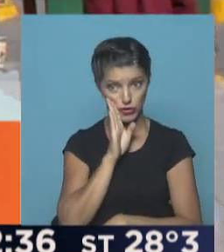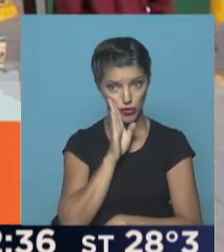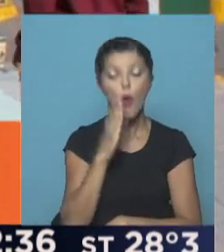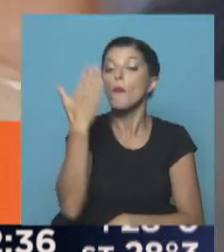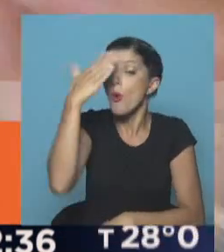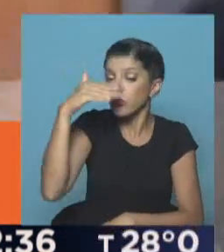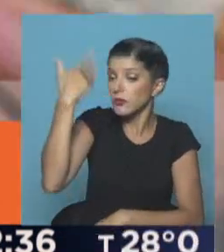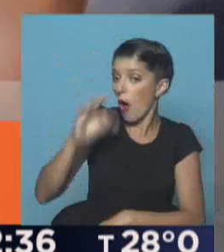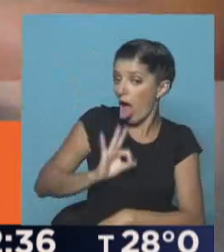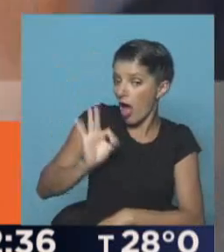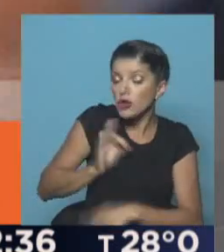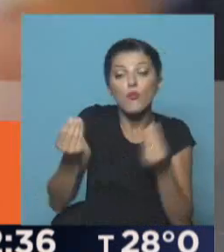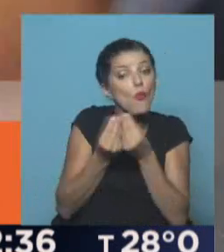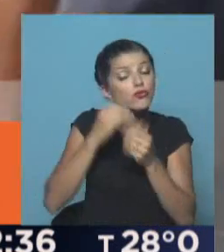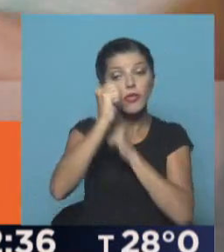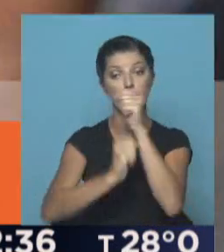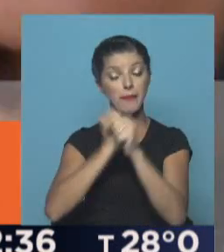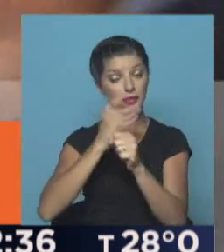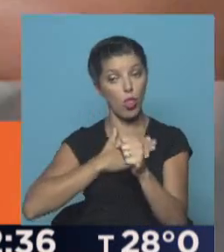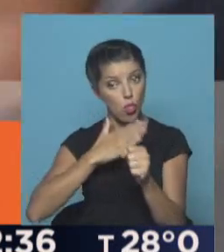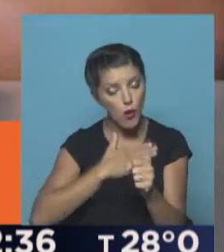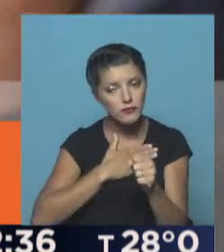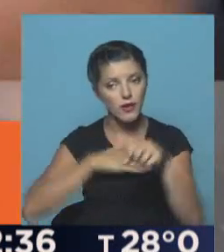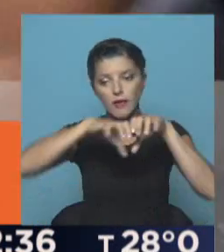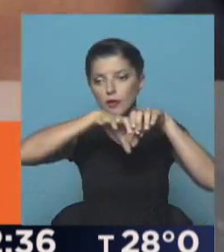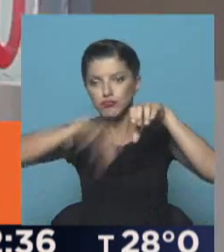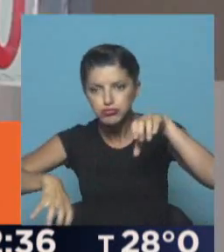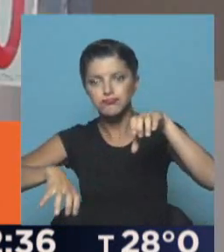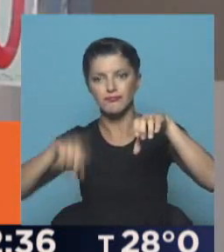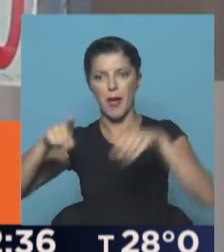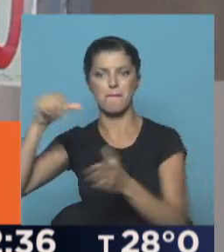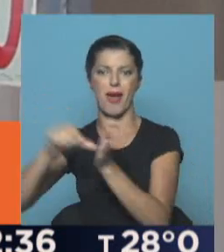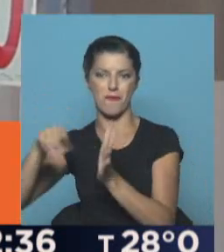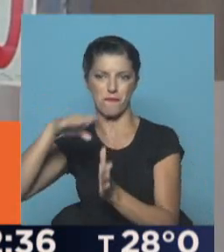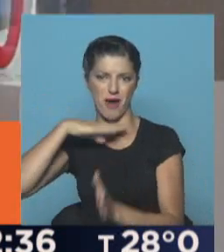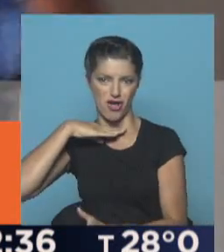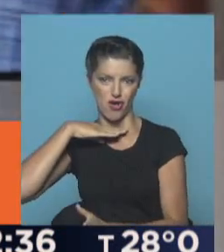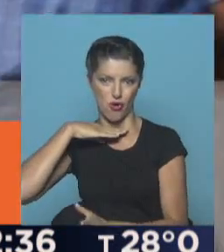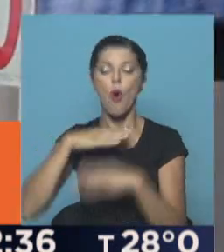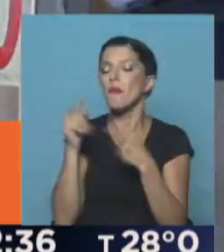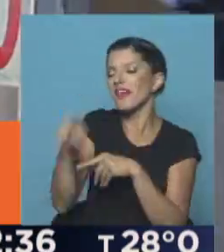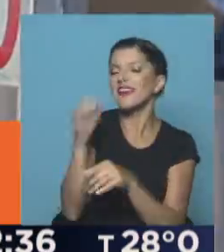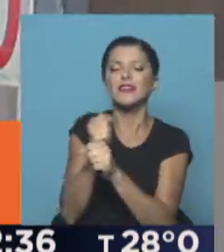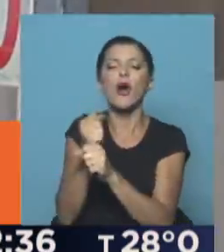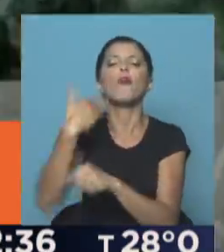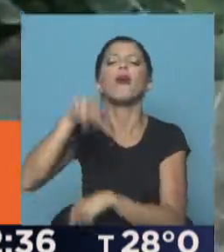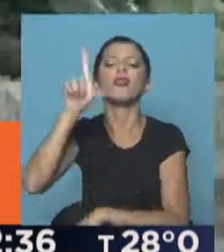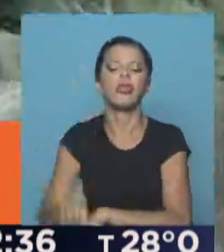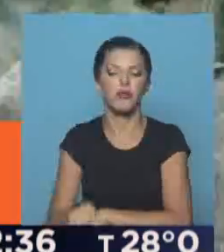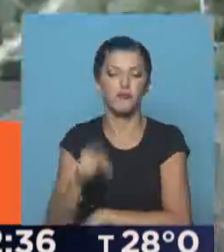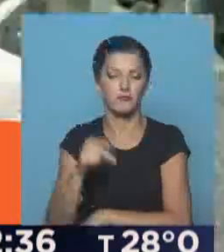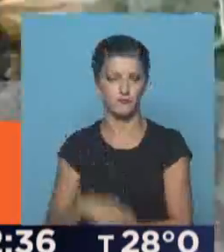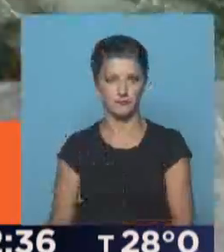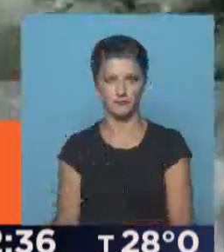últimos años muchas empresas estadounidenses se radicaron en territorio mexicano porque la mano de obra resulta más